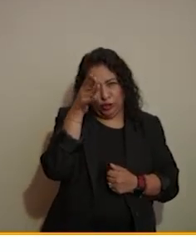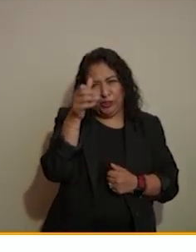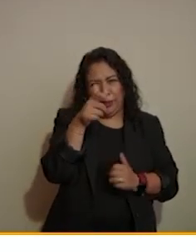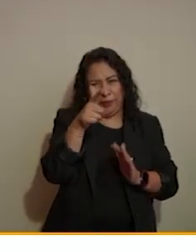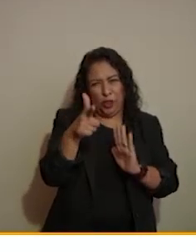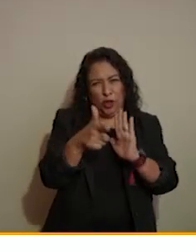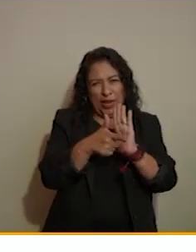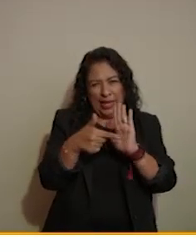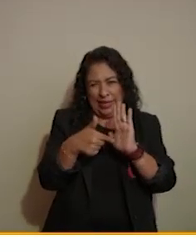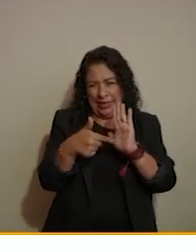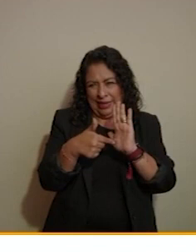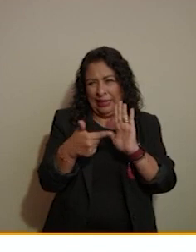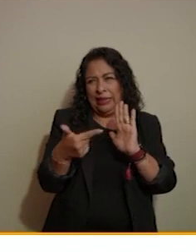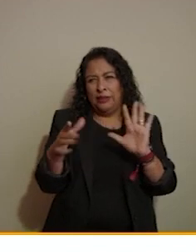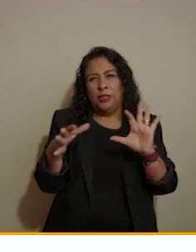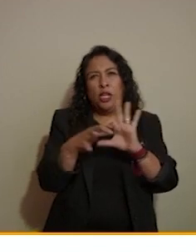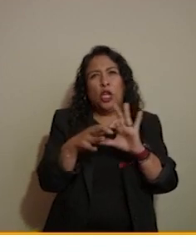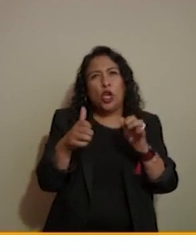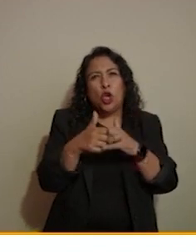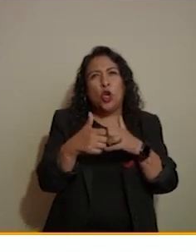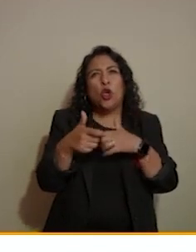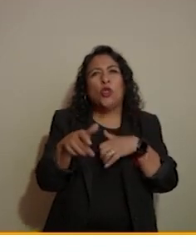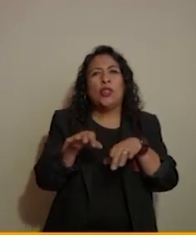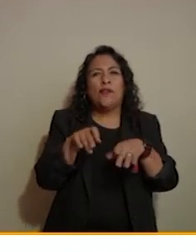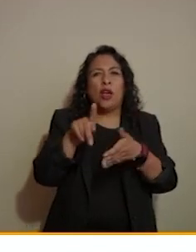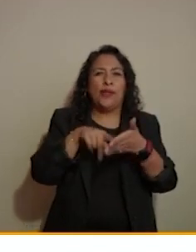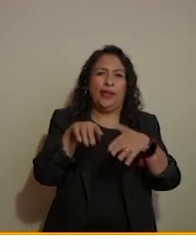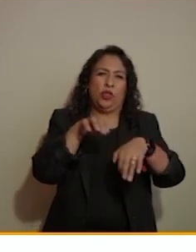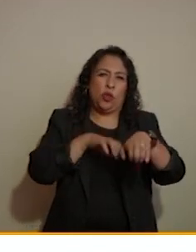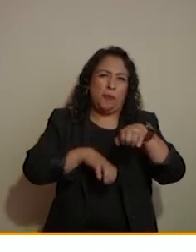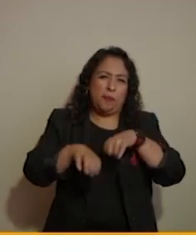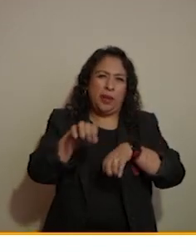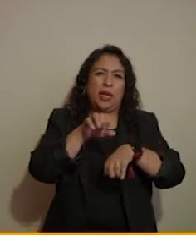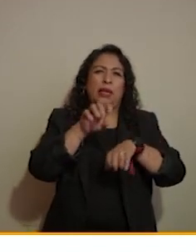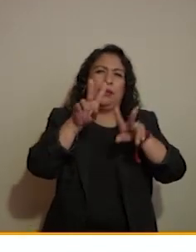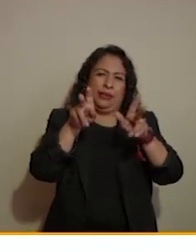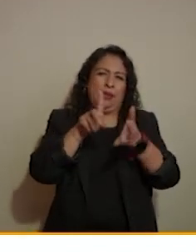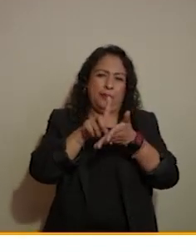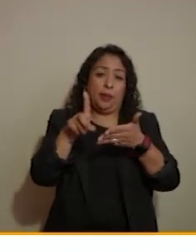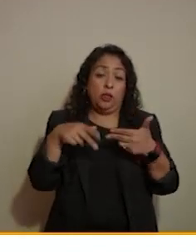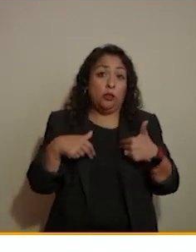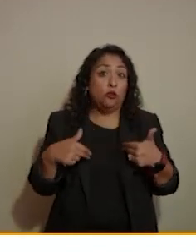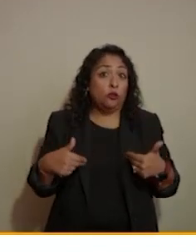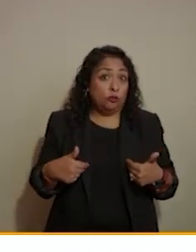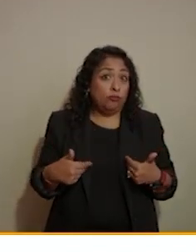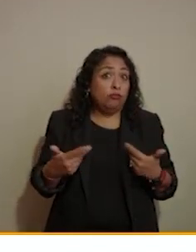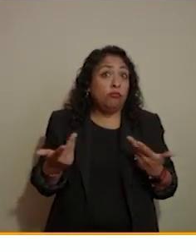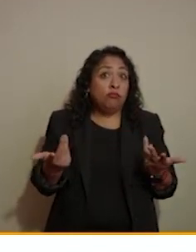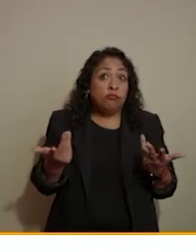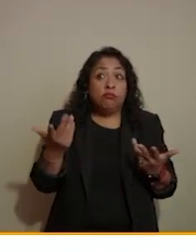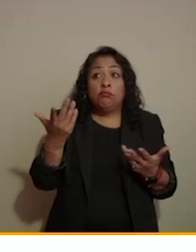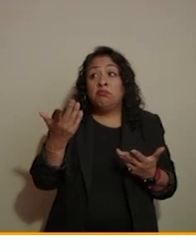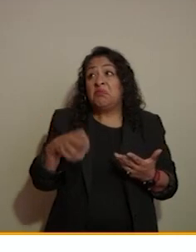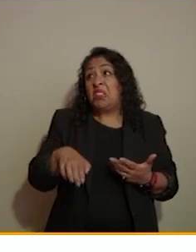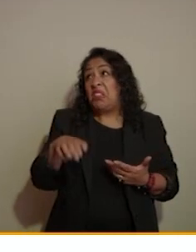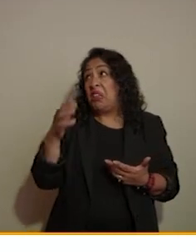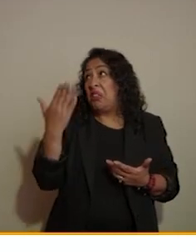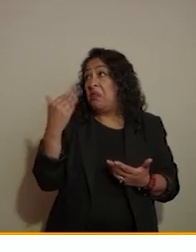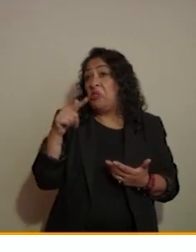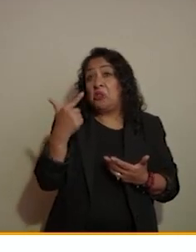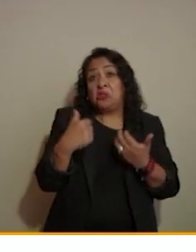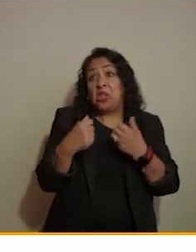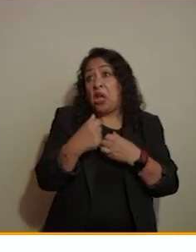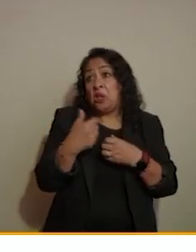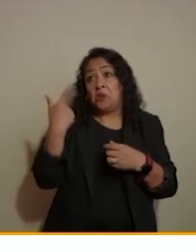legal específico vinculado al quehacer empresarial respecto a los derechos humanos, pues tiene la edad de un adolescente de 12